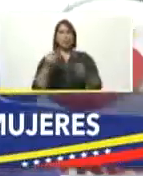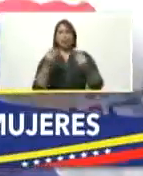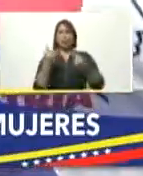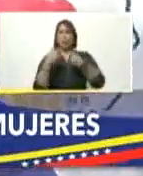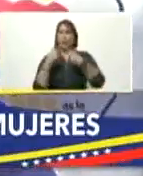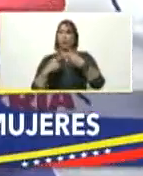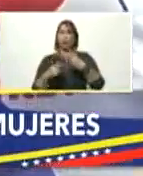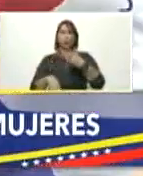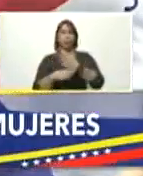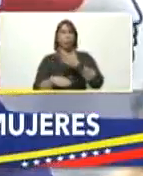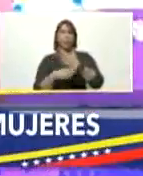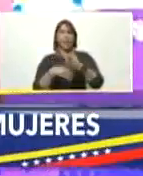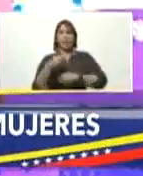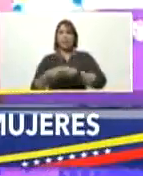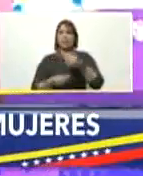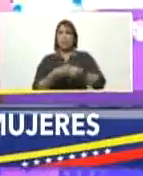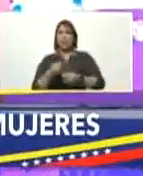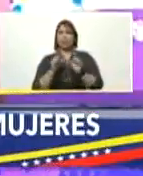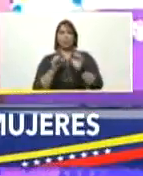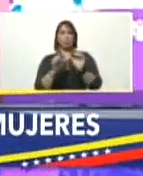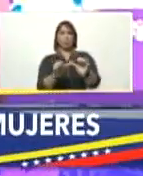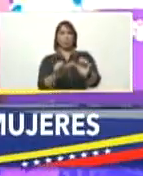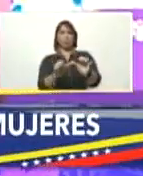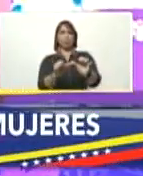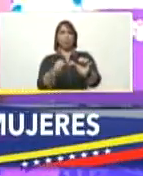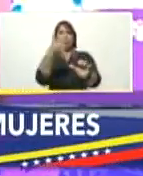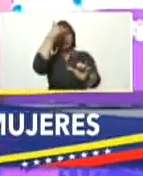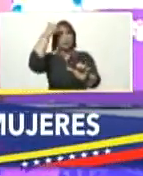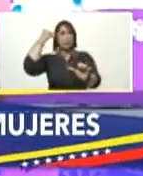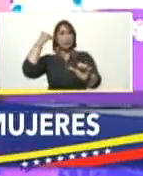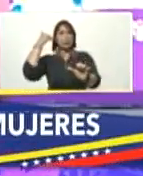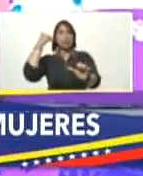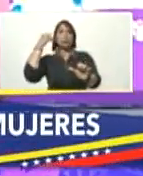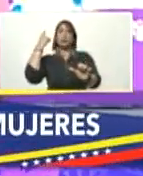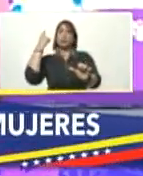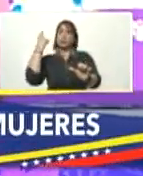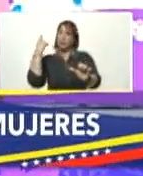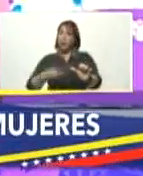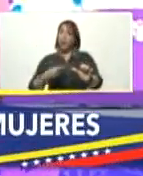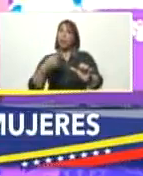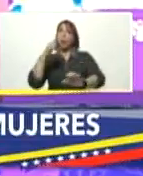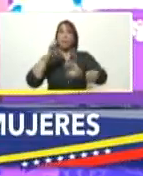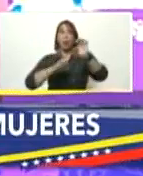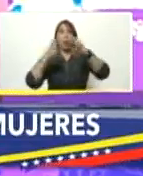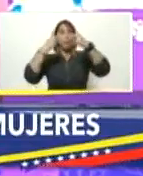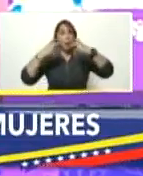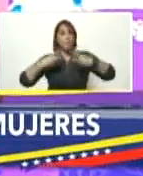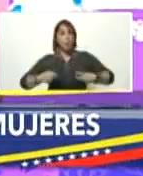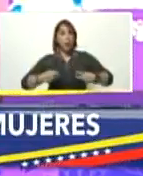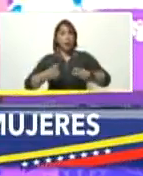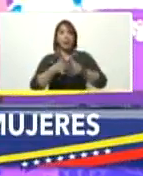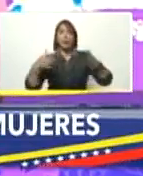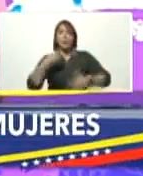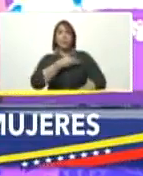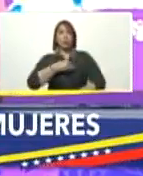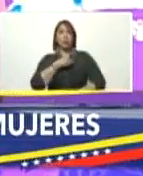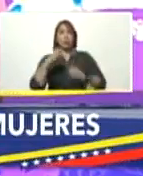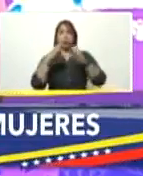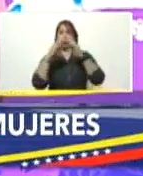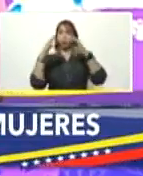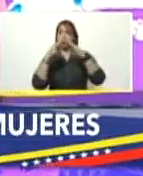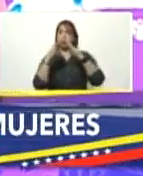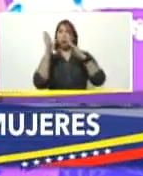todavía por hacer, se nos han quedado en el tintero, seamos autocríticos. Gran misión Hogares de la Patria no está